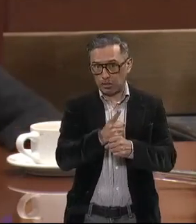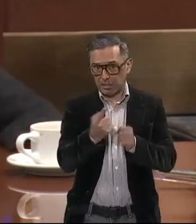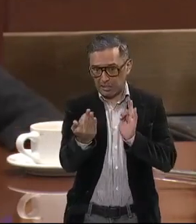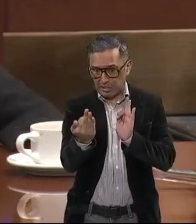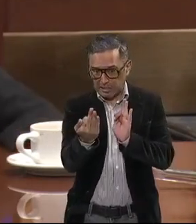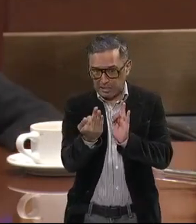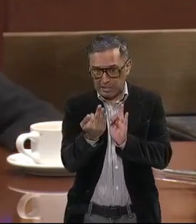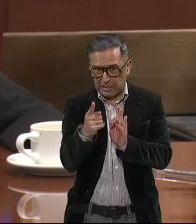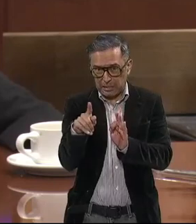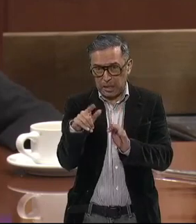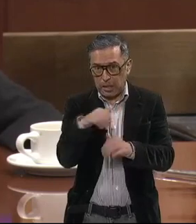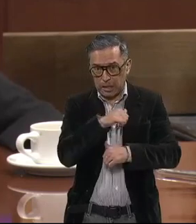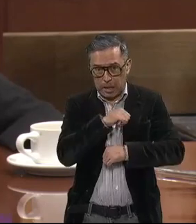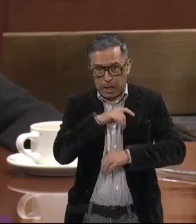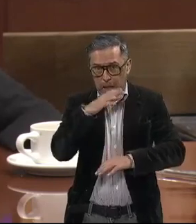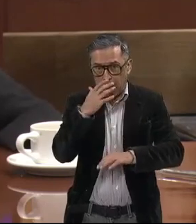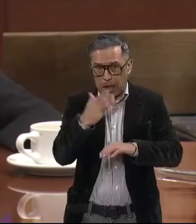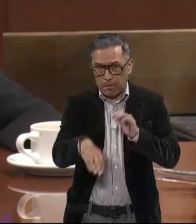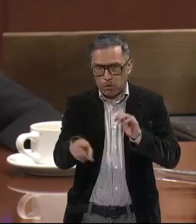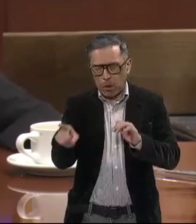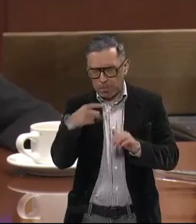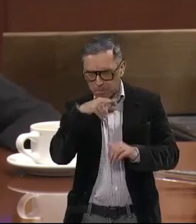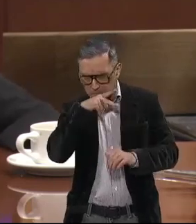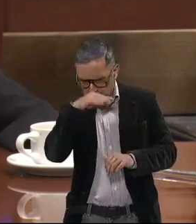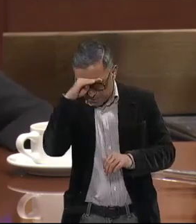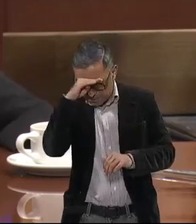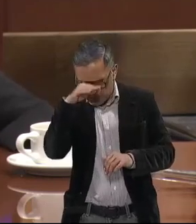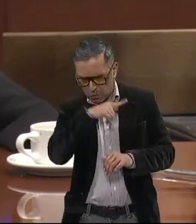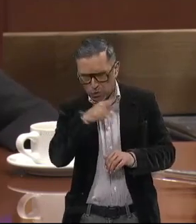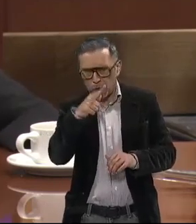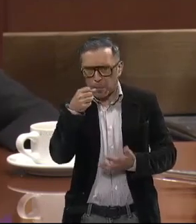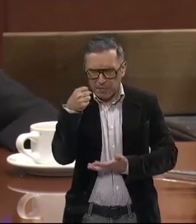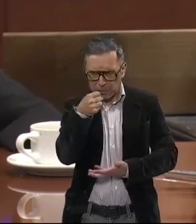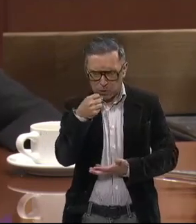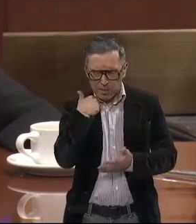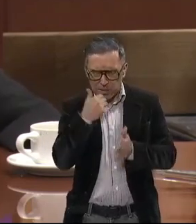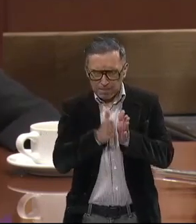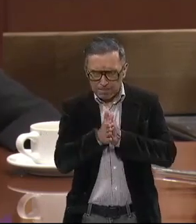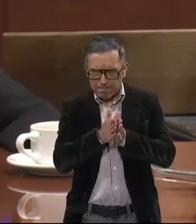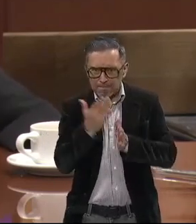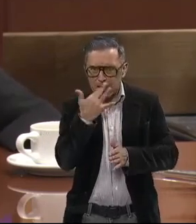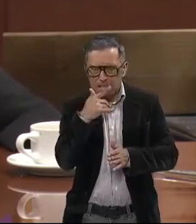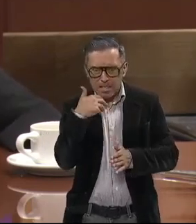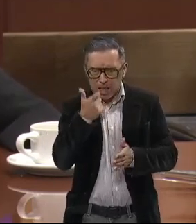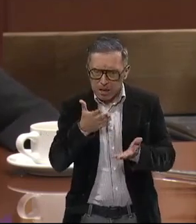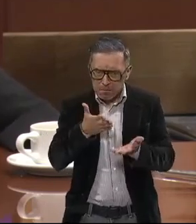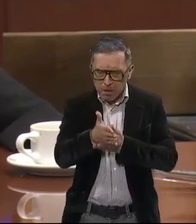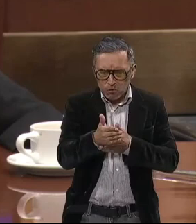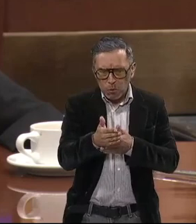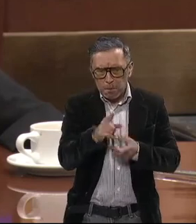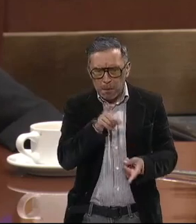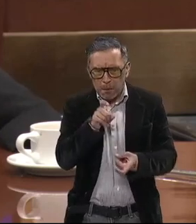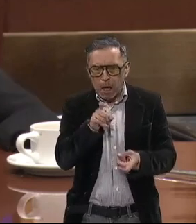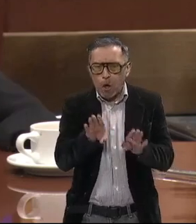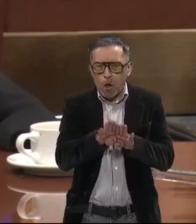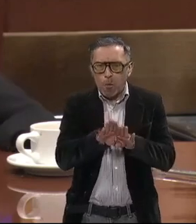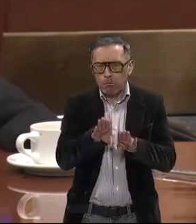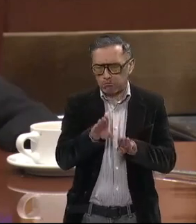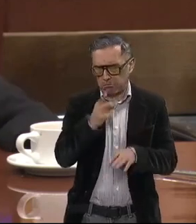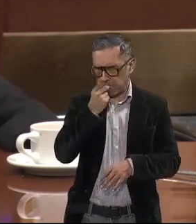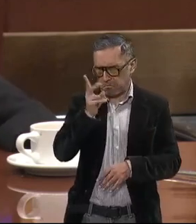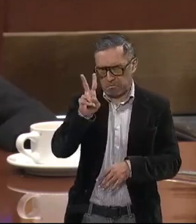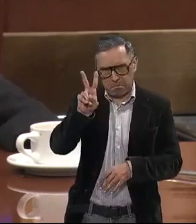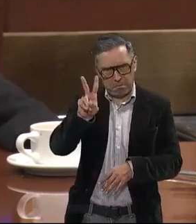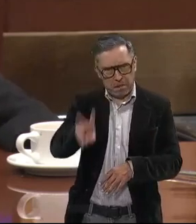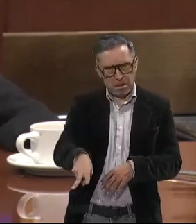pues cómo le va a poder seguir metiendo cuchara al presupuesto. Esa es la única realidad y lo digo con todas sus letras. Pero no